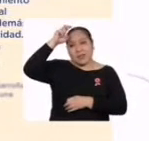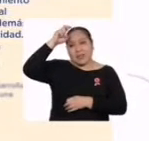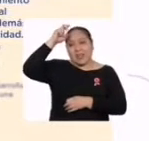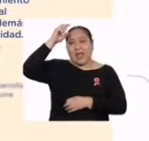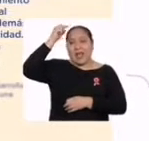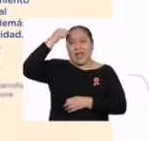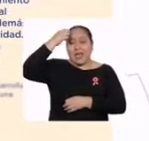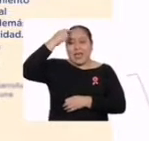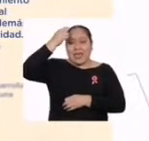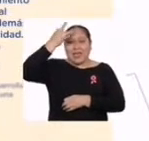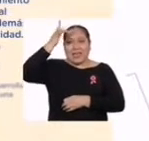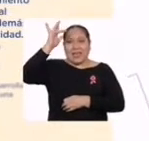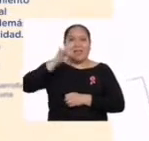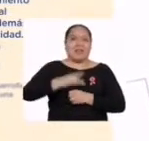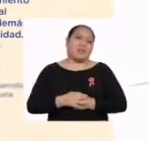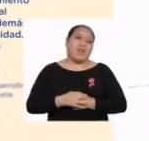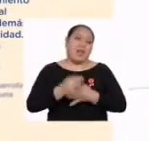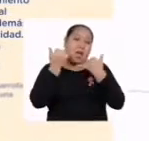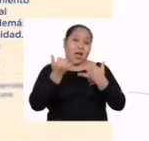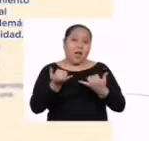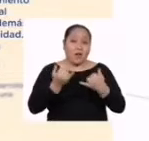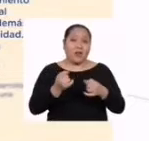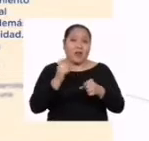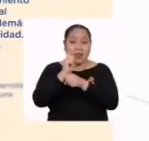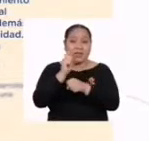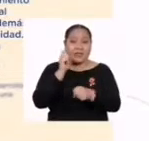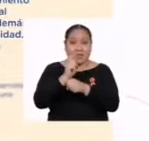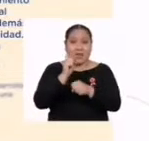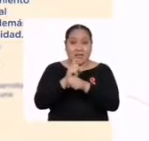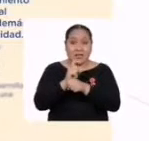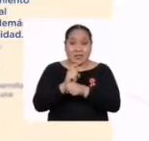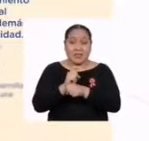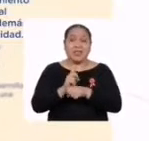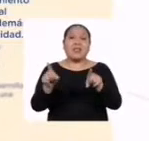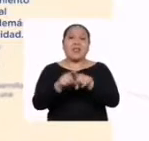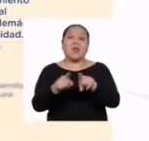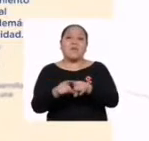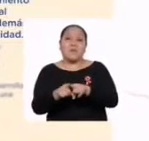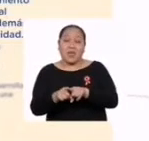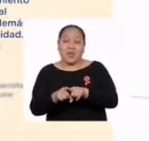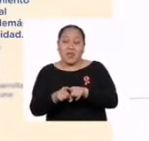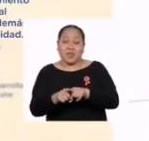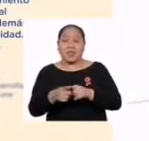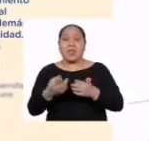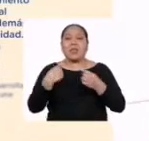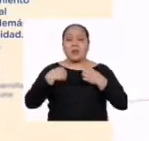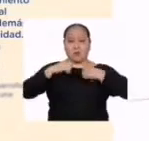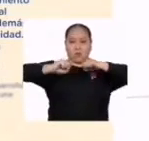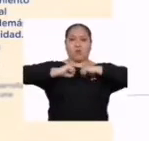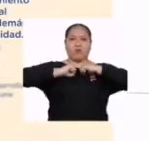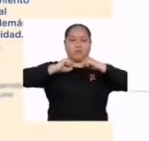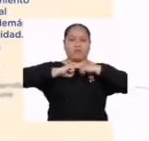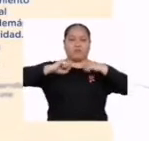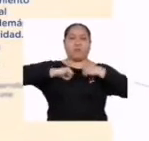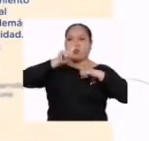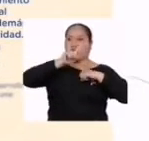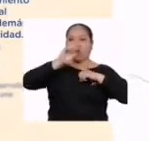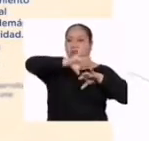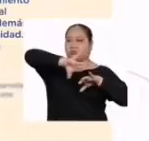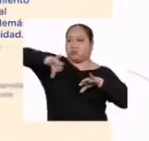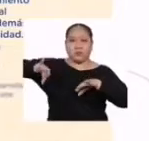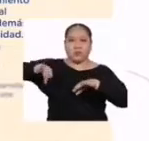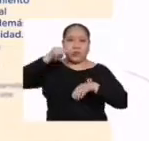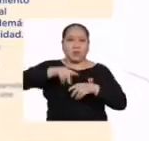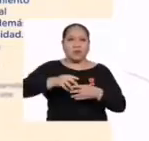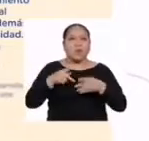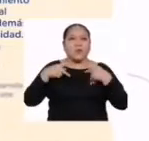razón, hoy en día en la enseñanza se considera al movimiento como un aspecto que no debe dejarse de lado, pues además